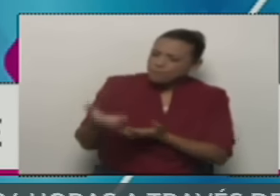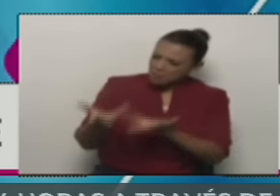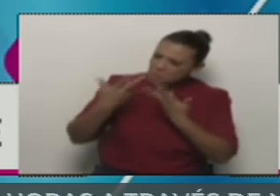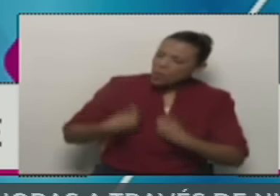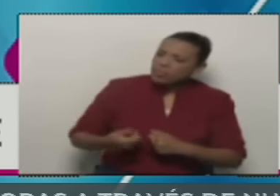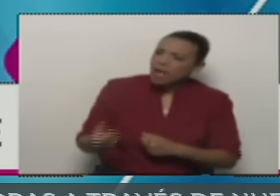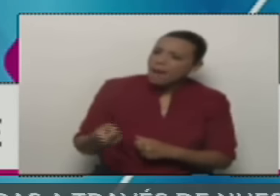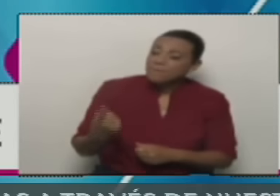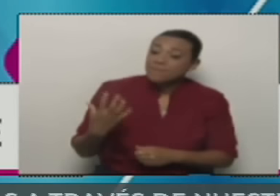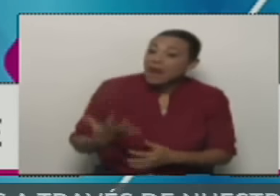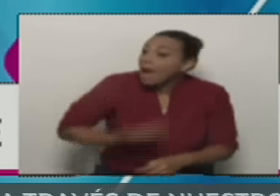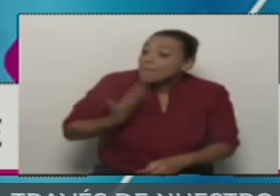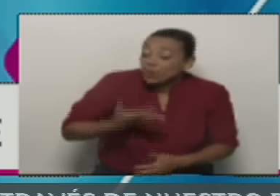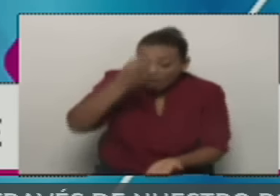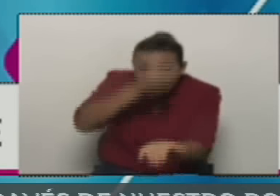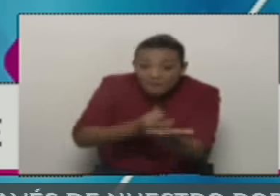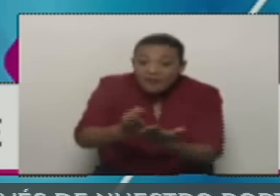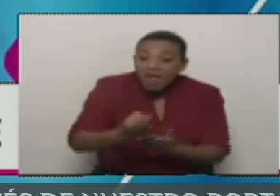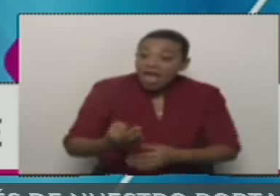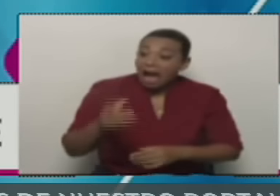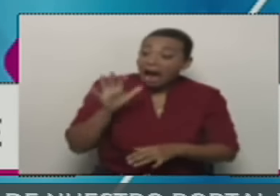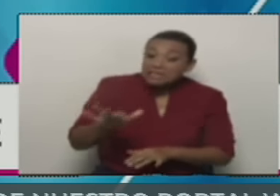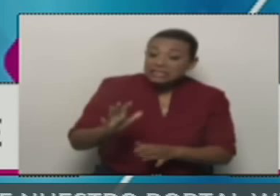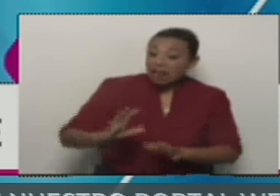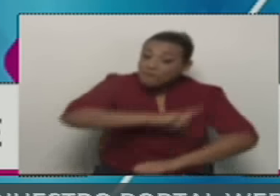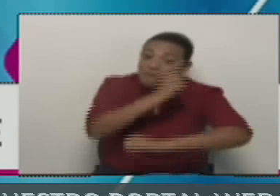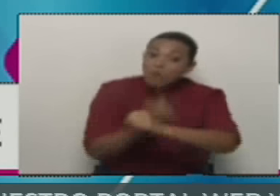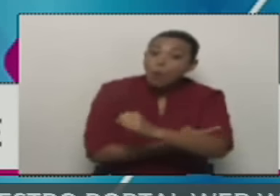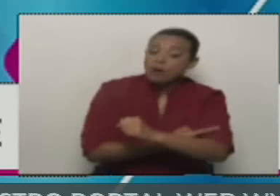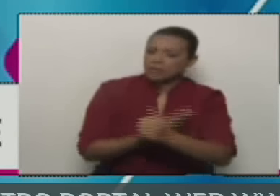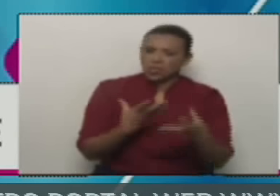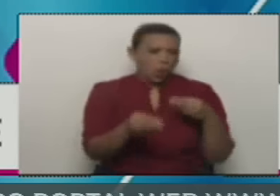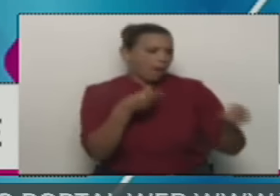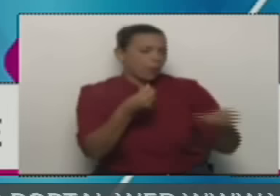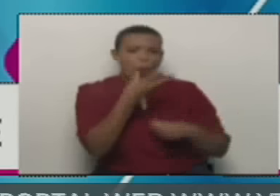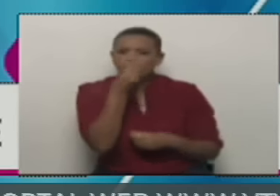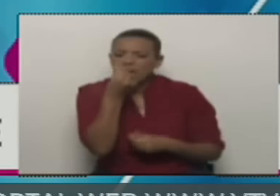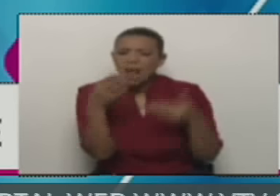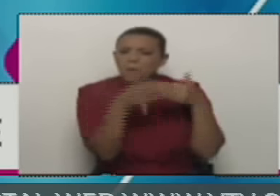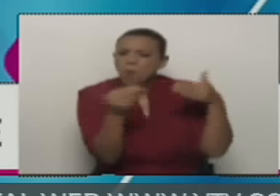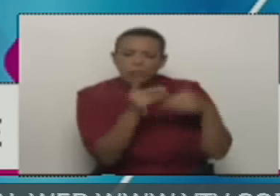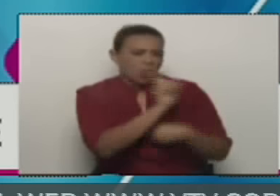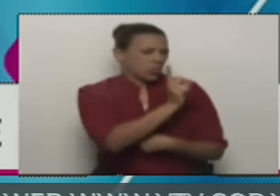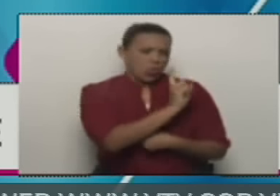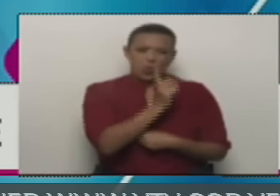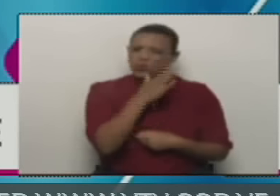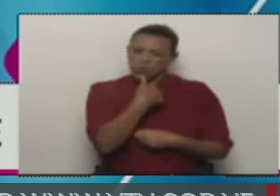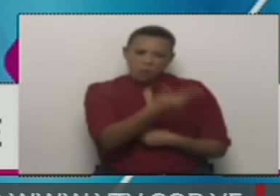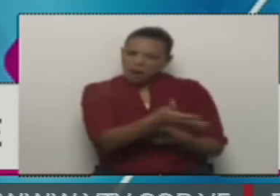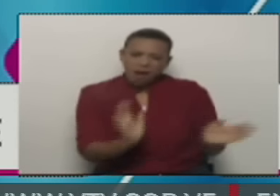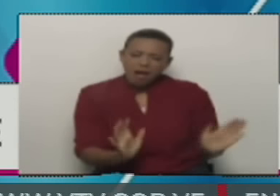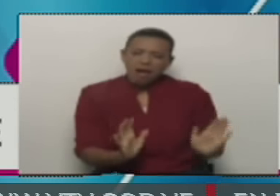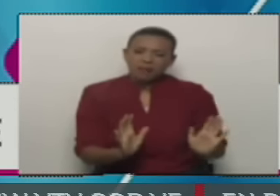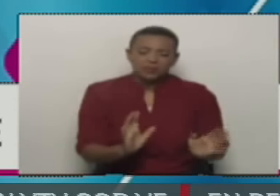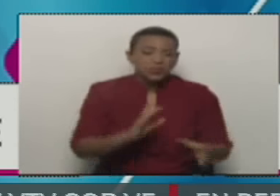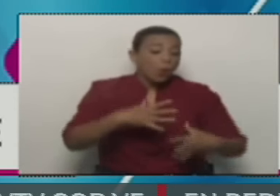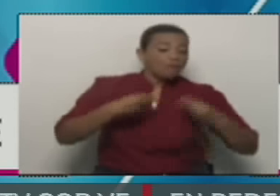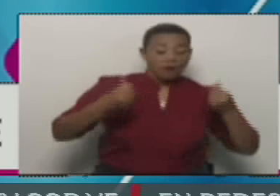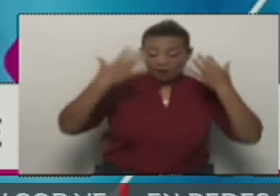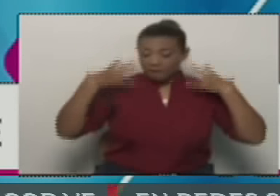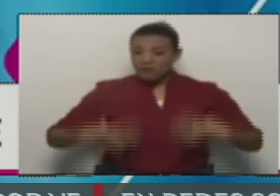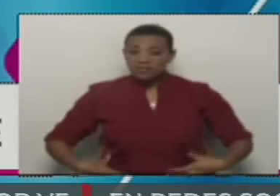poder más grande del ser humano no son el poder material, el poder del dólar. No, no, no. No es el poder físico,